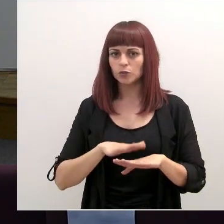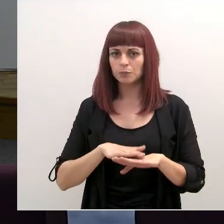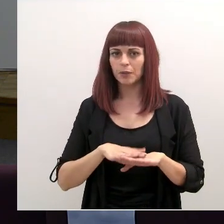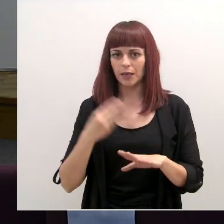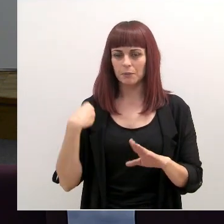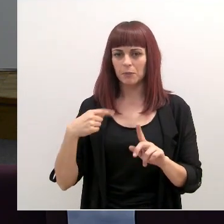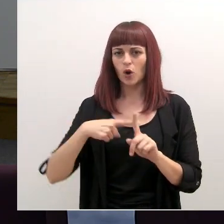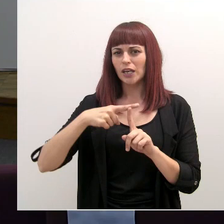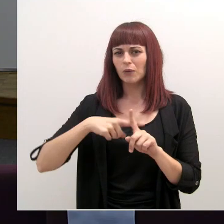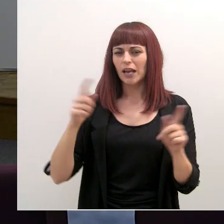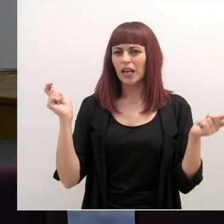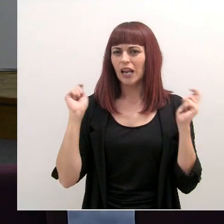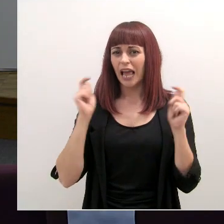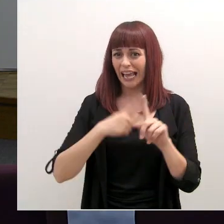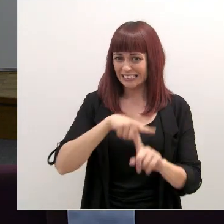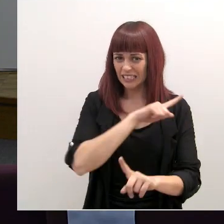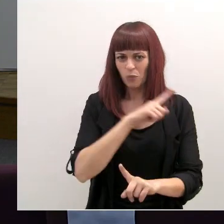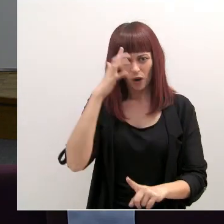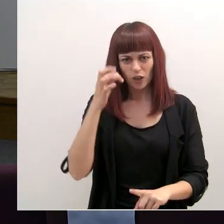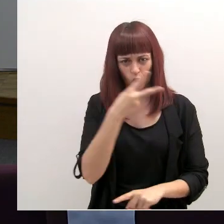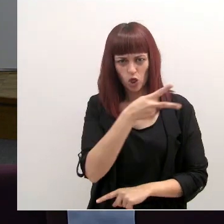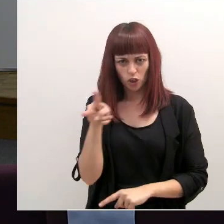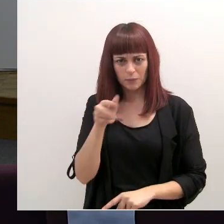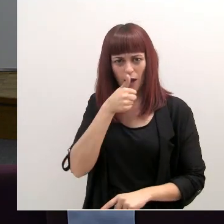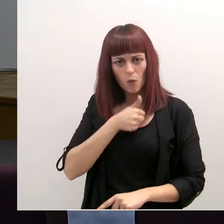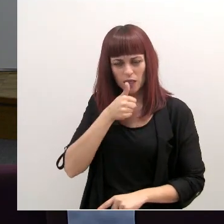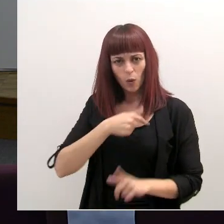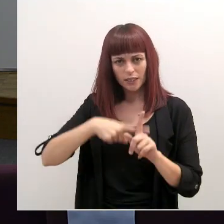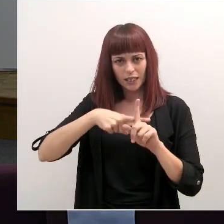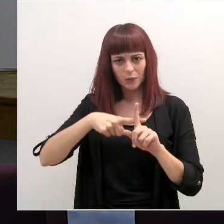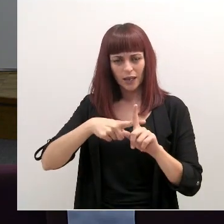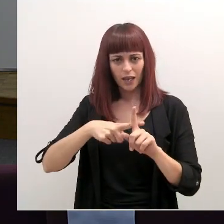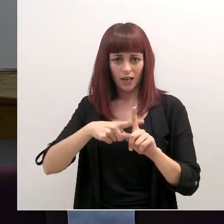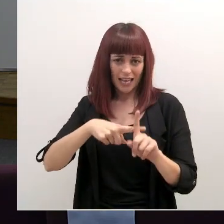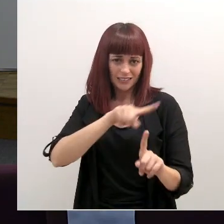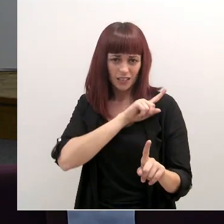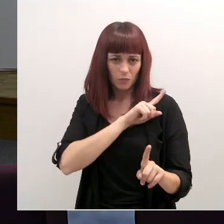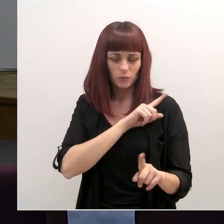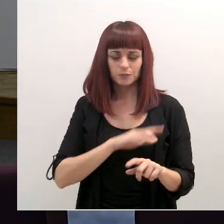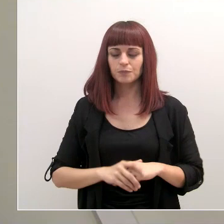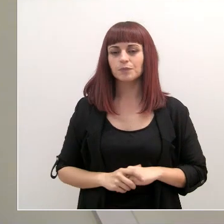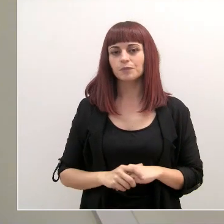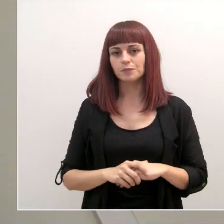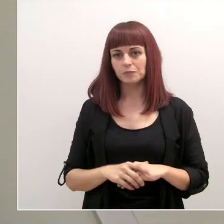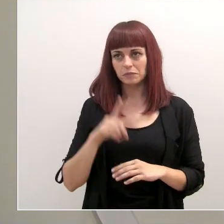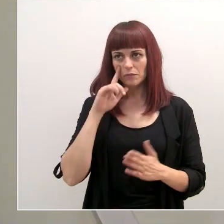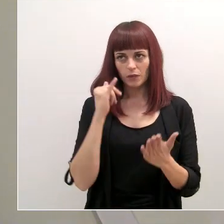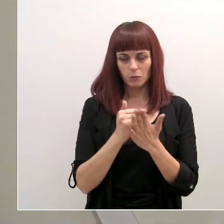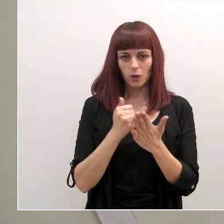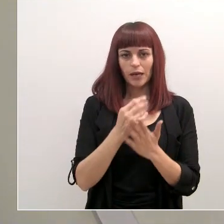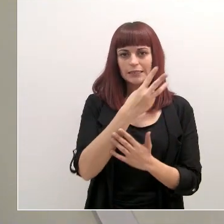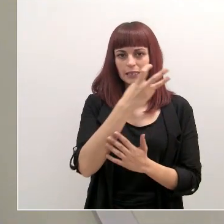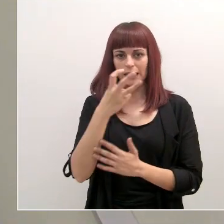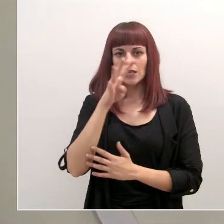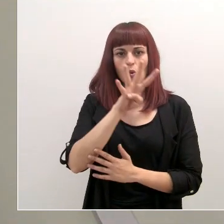nivel extremo. Creo haber entendido 2 semanas, pero no sé si es así. En principio se les ha hecho a